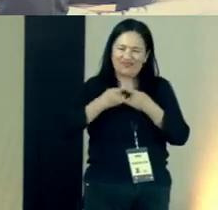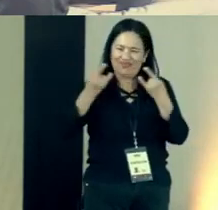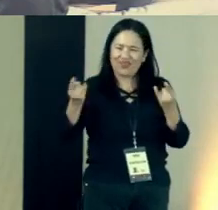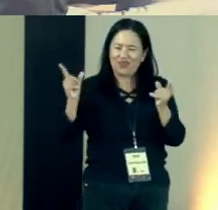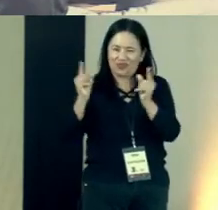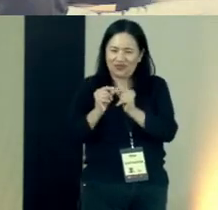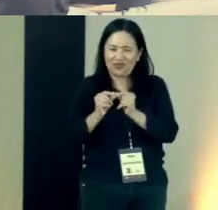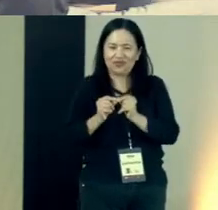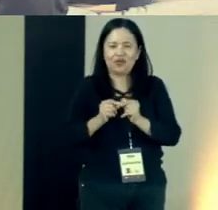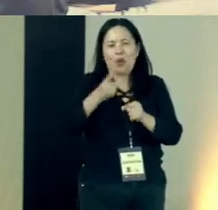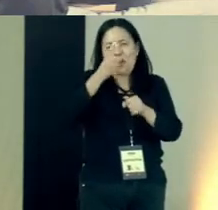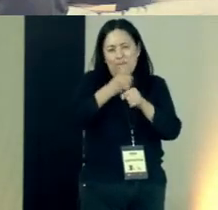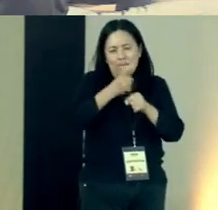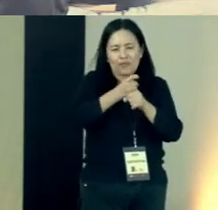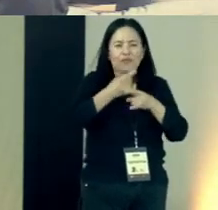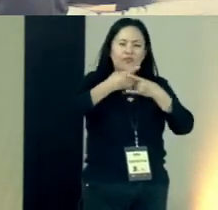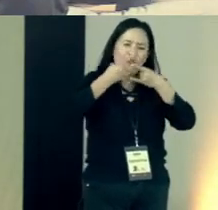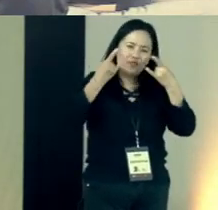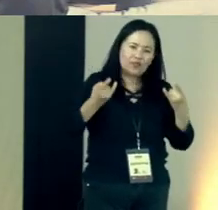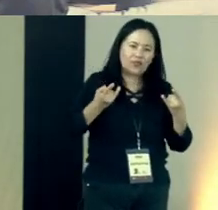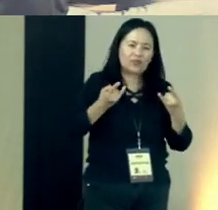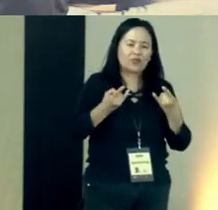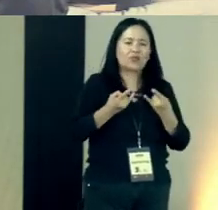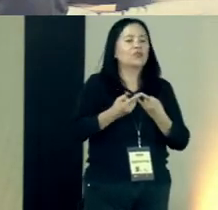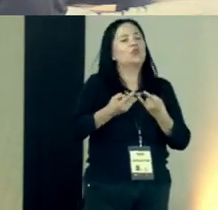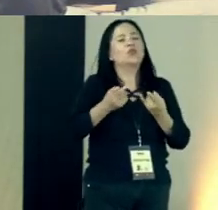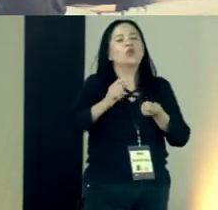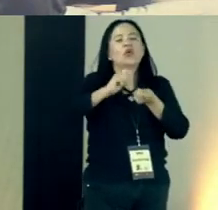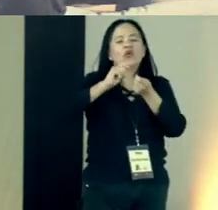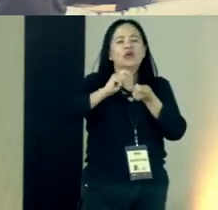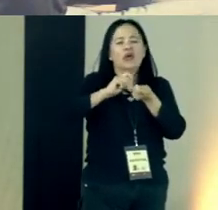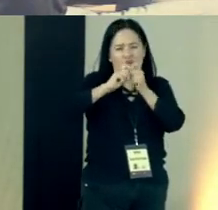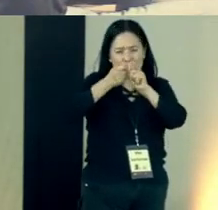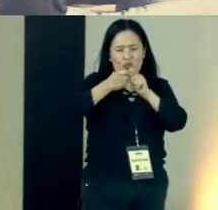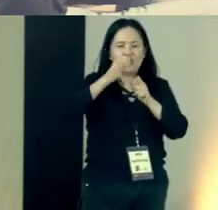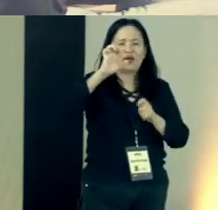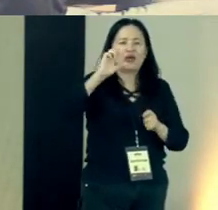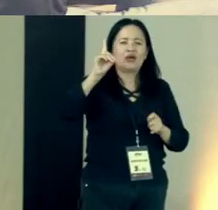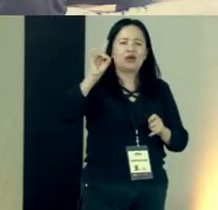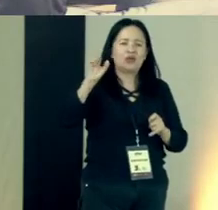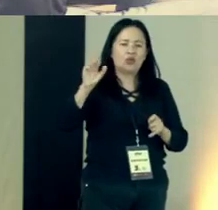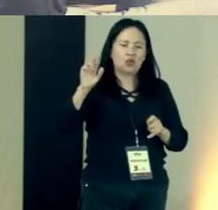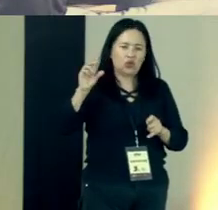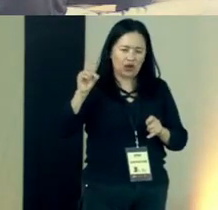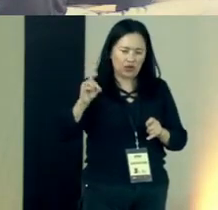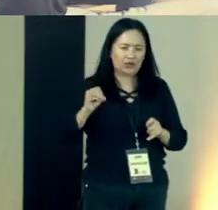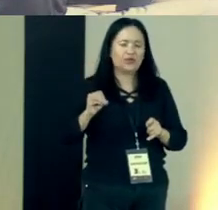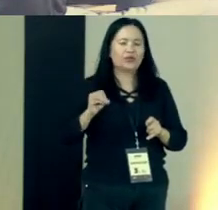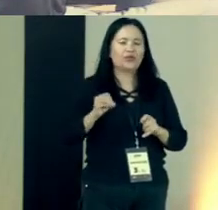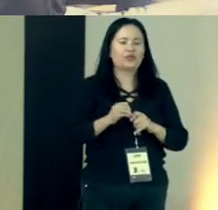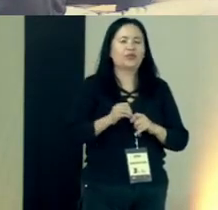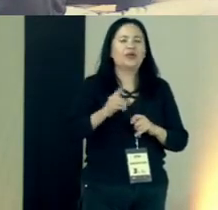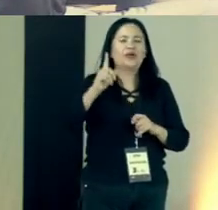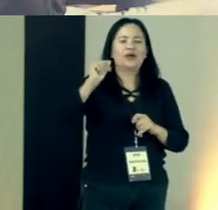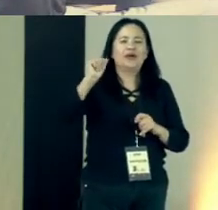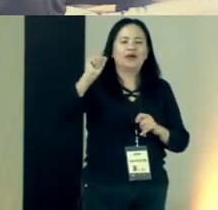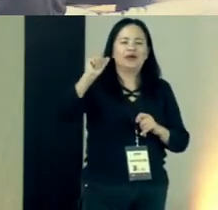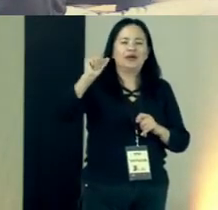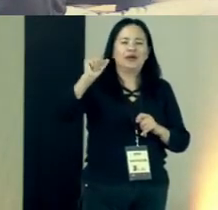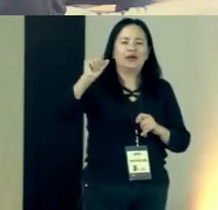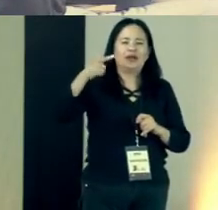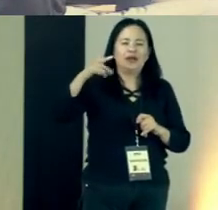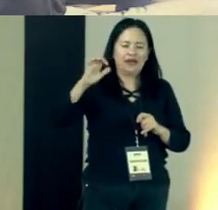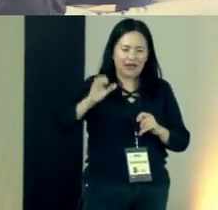Hay primeros cuentos traducidos por Eduardo Langagne. Las Academias de Siam creo que están traducidos por